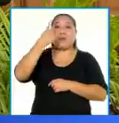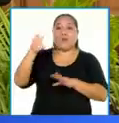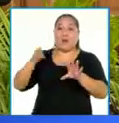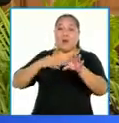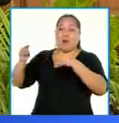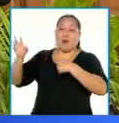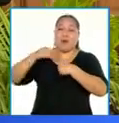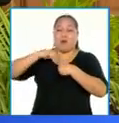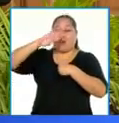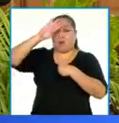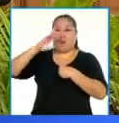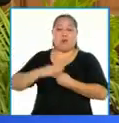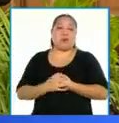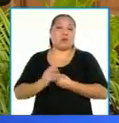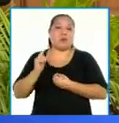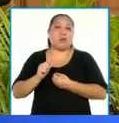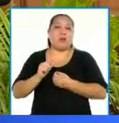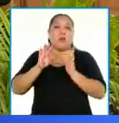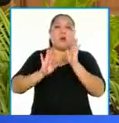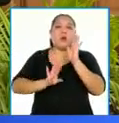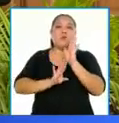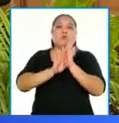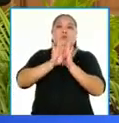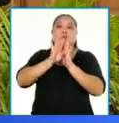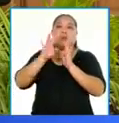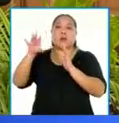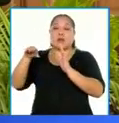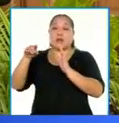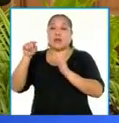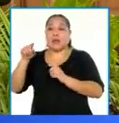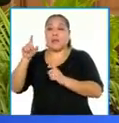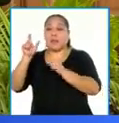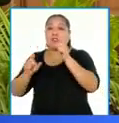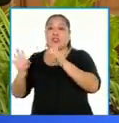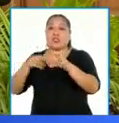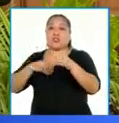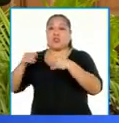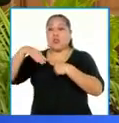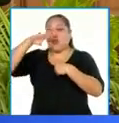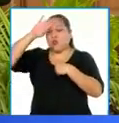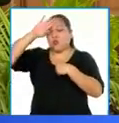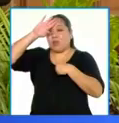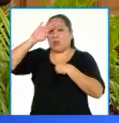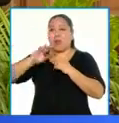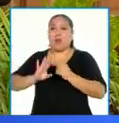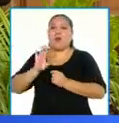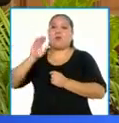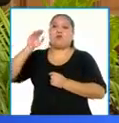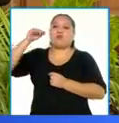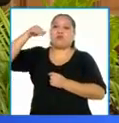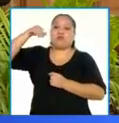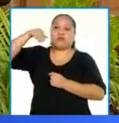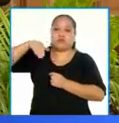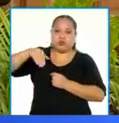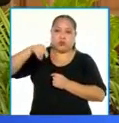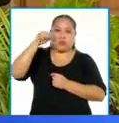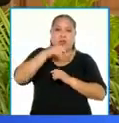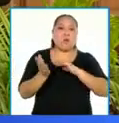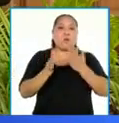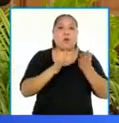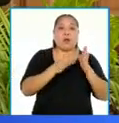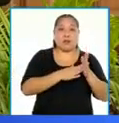que entre la reducción de casos y la reducción de defunciones siempre hay un espacio que son más o menos 2 a 3